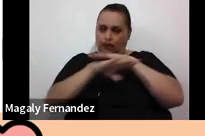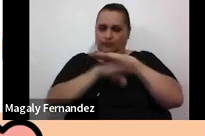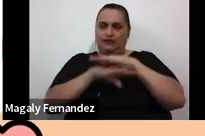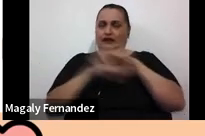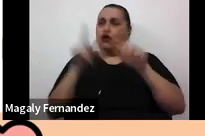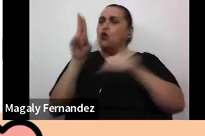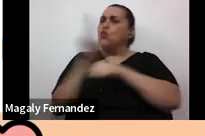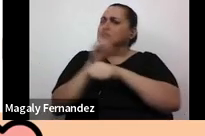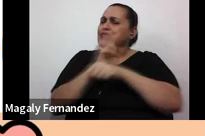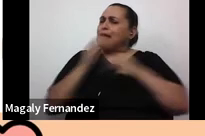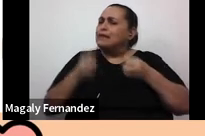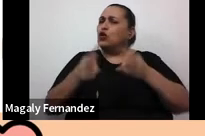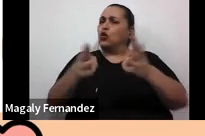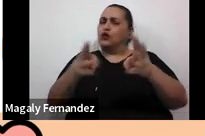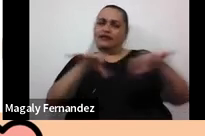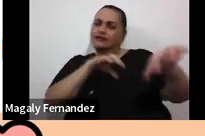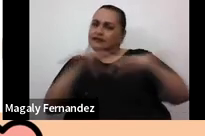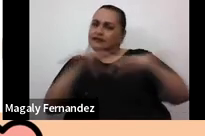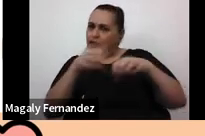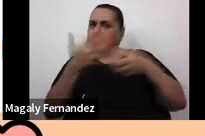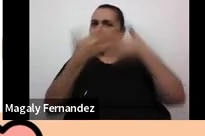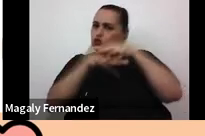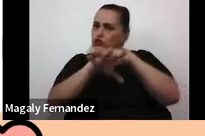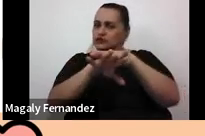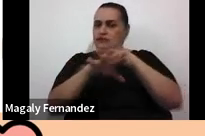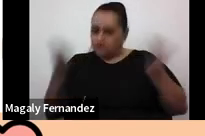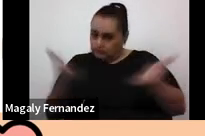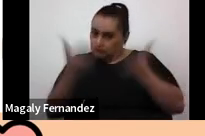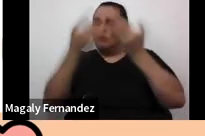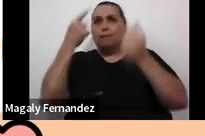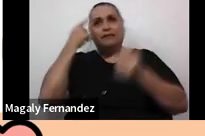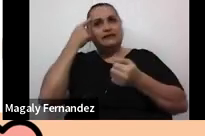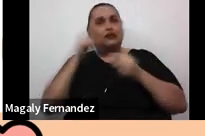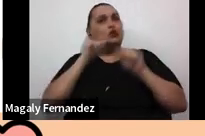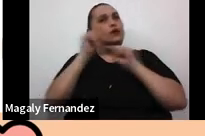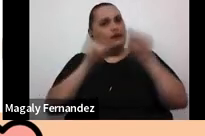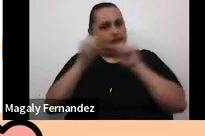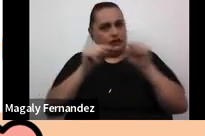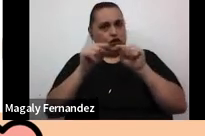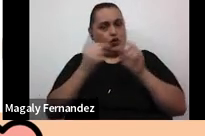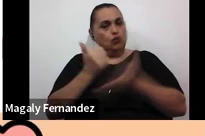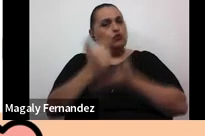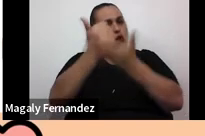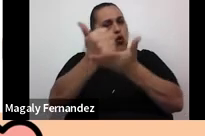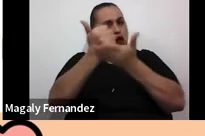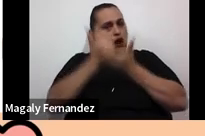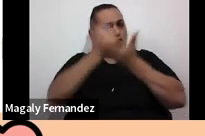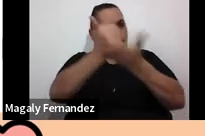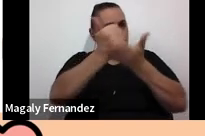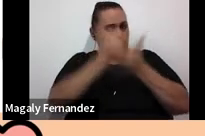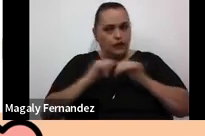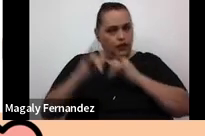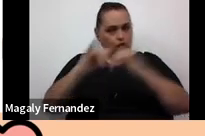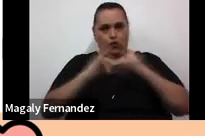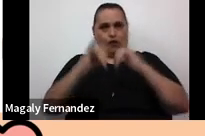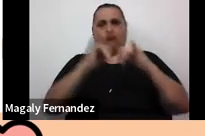metodologías dinámicas inclusivas que fomenten el pensamiento crítico y la colaboración entre los pares